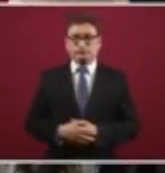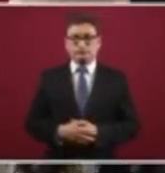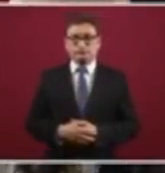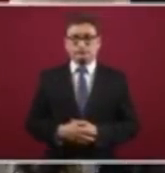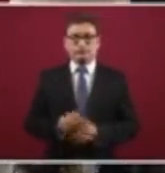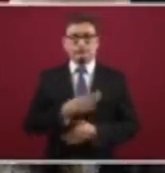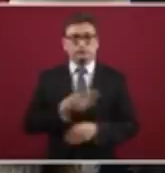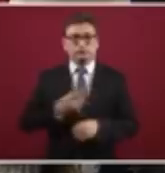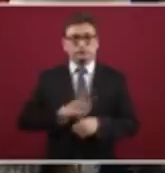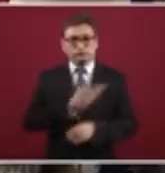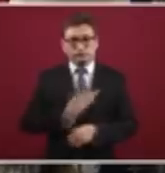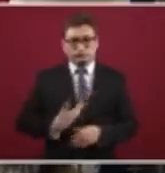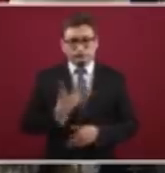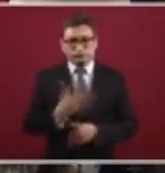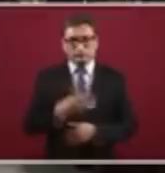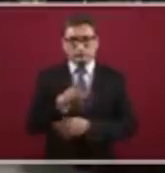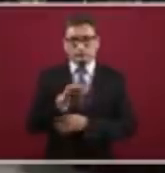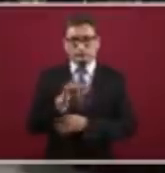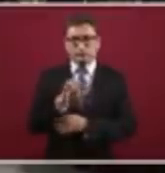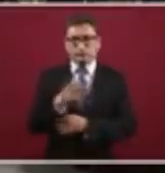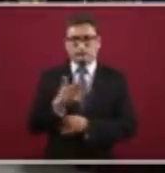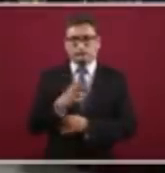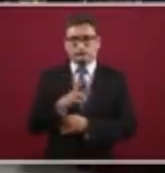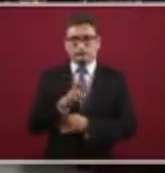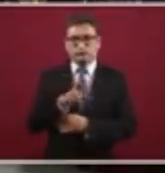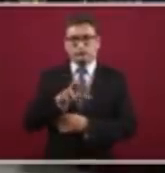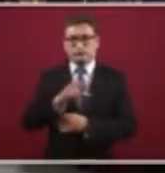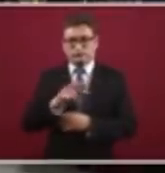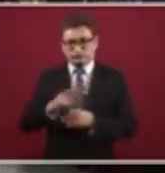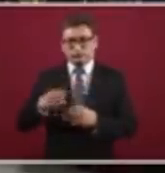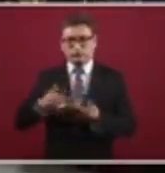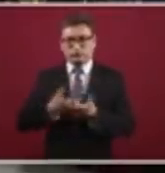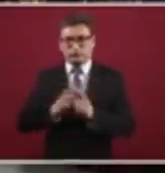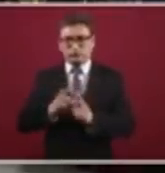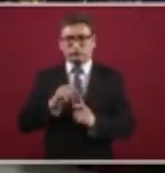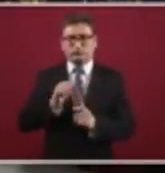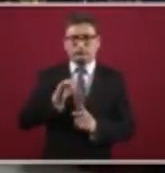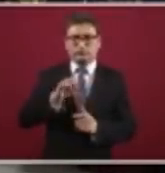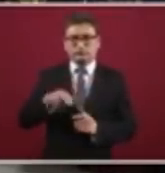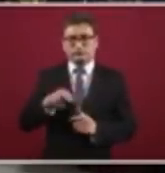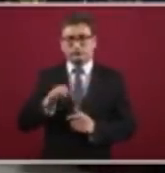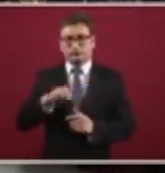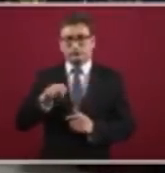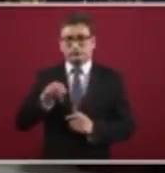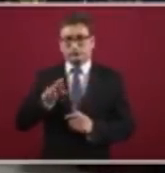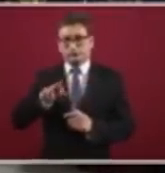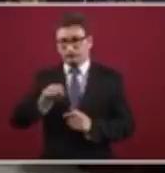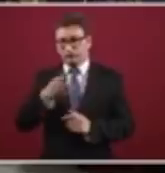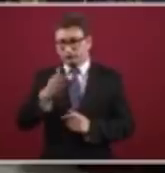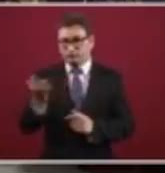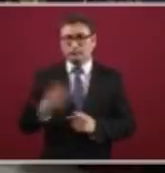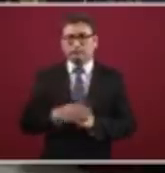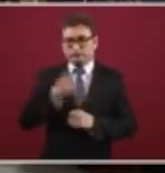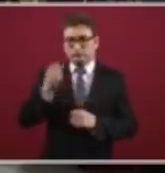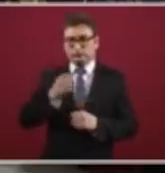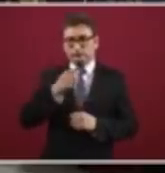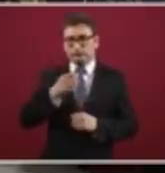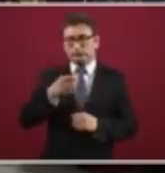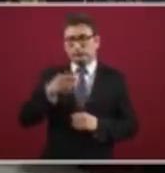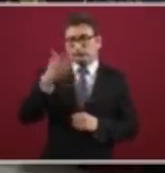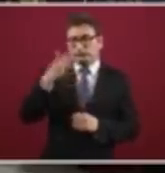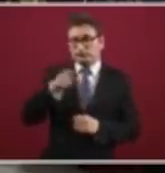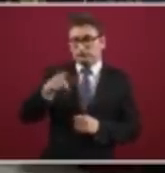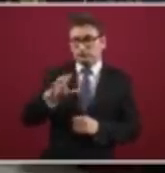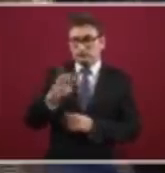buenos días presidente rafael herrera corresponsable sin censura subsecretario fiscal de especial habla de chicago hay